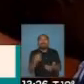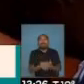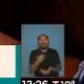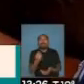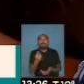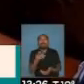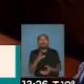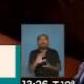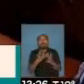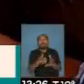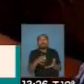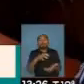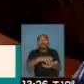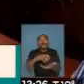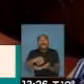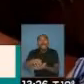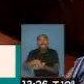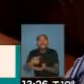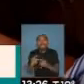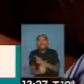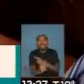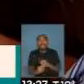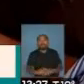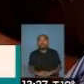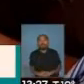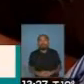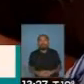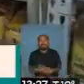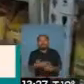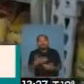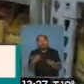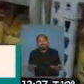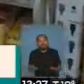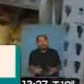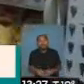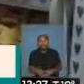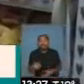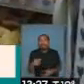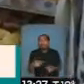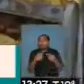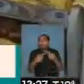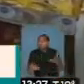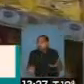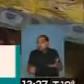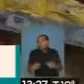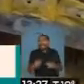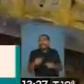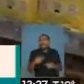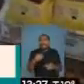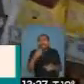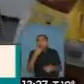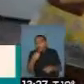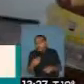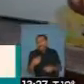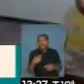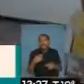monopólicos. Es decir, si uno tiene en cuenta de que en los bienes de la canasta alimentaria, nada más, para hablar, por ejemplo,